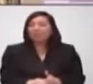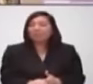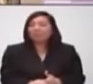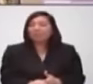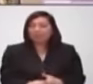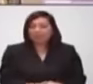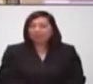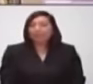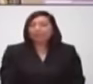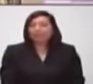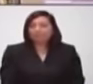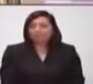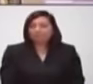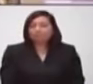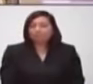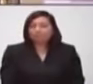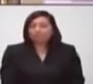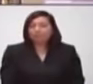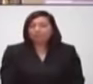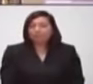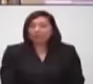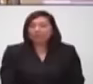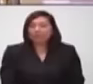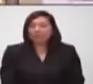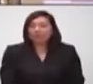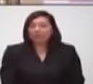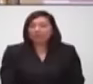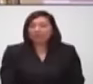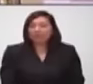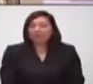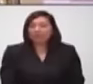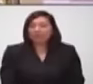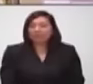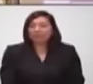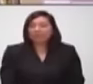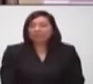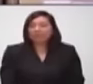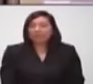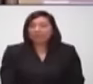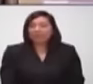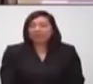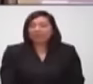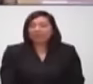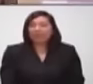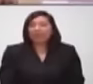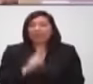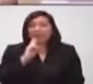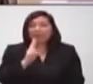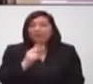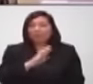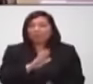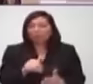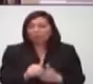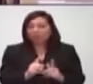caso. Bueno, dejo una interrupción al congresista Martorell, y vamos a dejar ya las respuestas hechas por